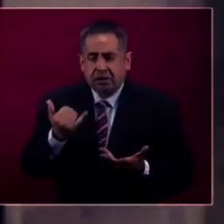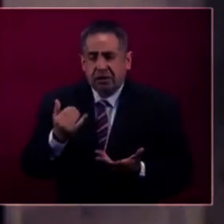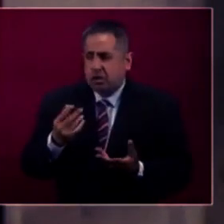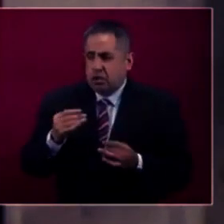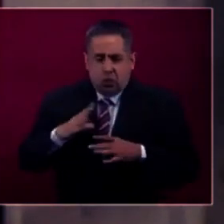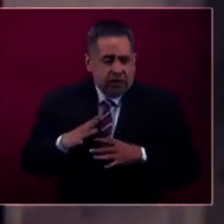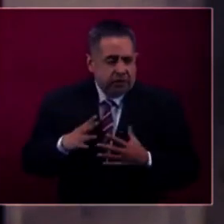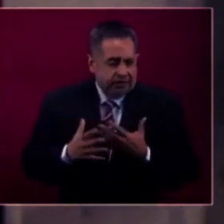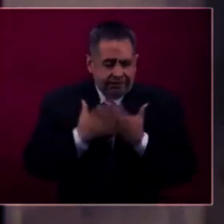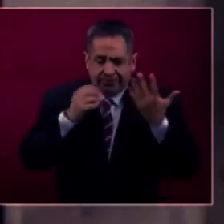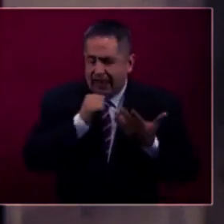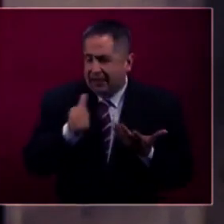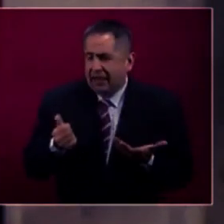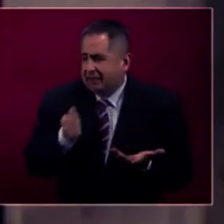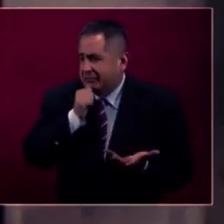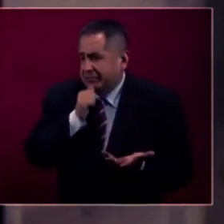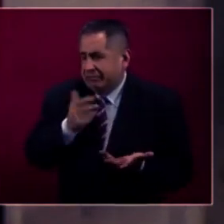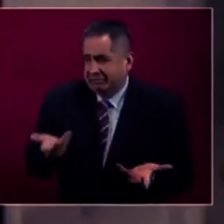no tenemos nada.